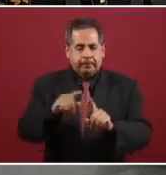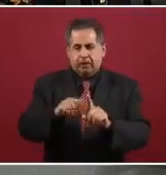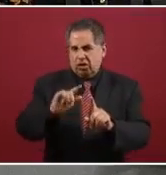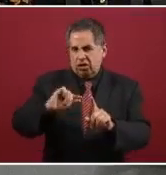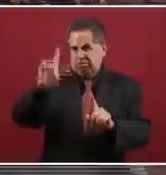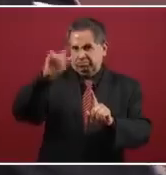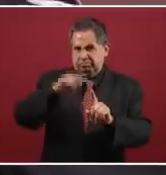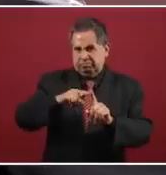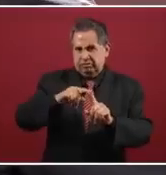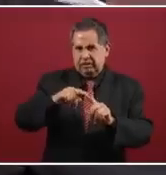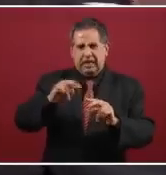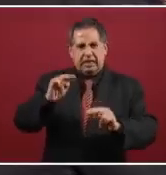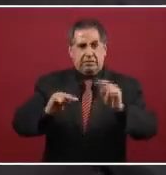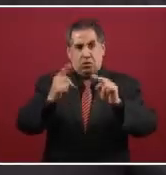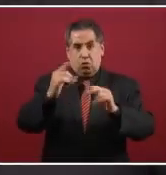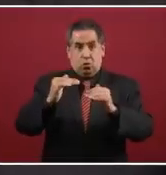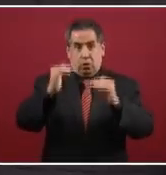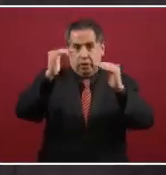académico de nivel